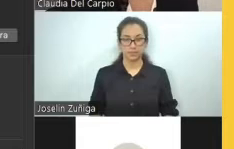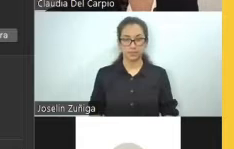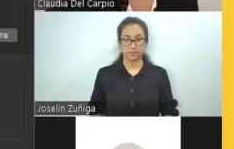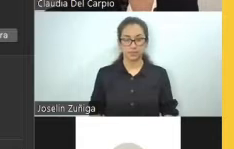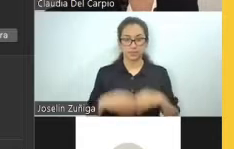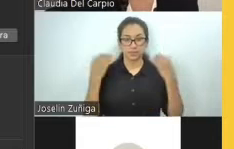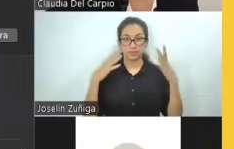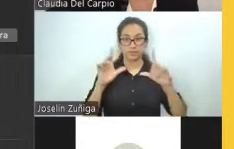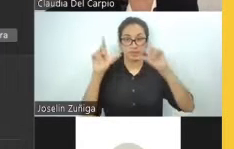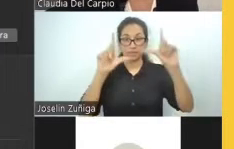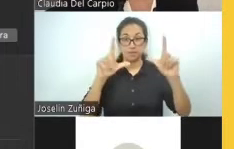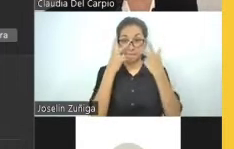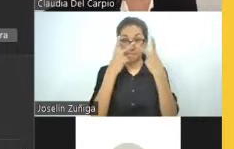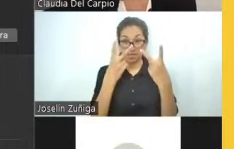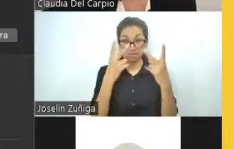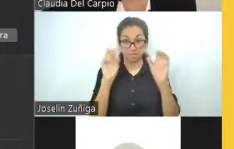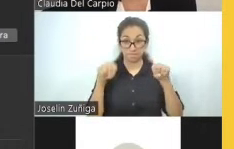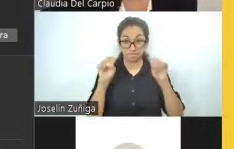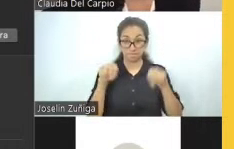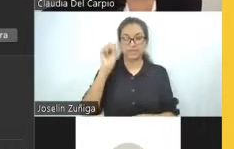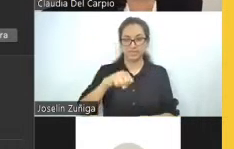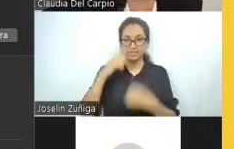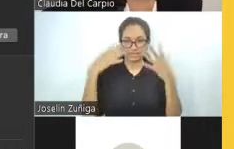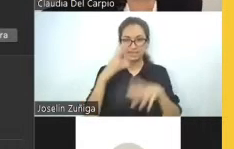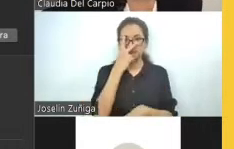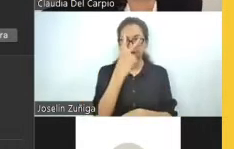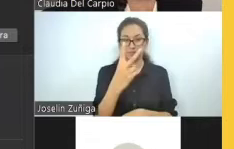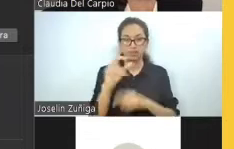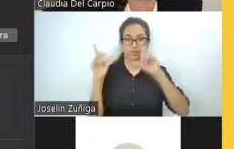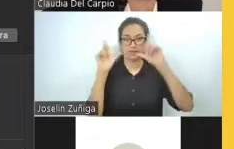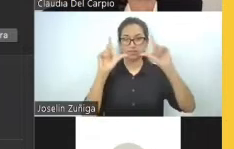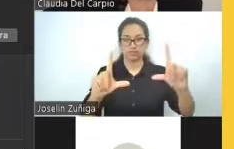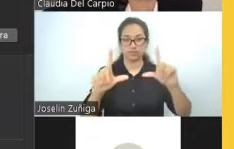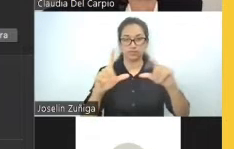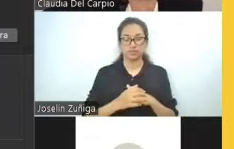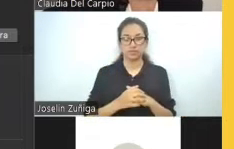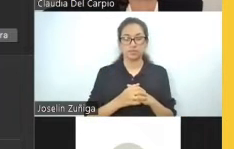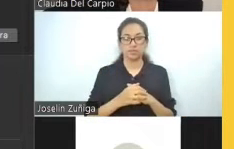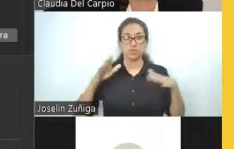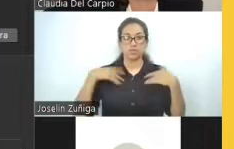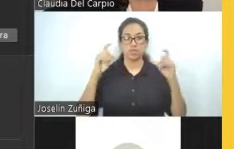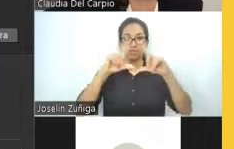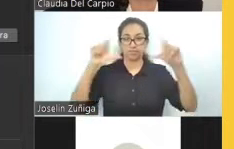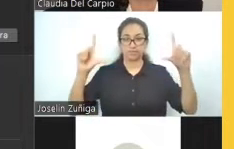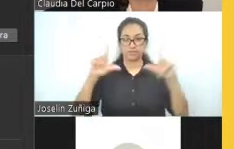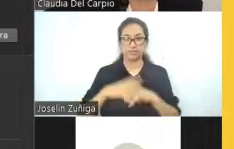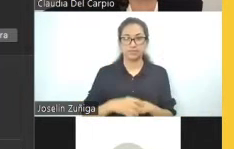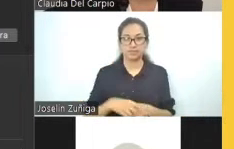Ahora sí, ¿ven la presentación? Sí, se ve la presentación, la pones en reproducir, Ya,